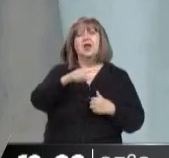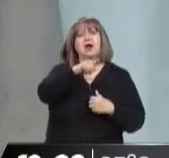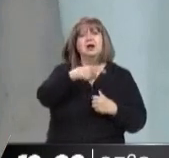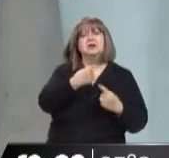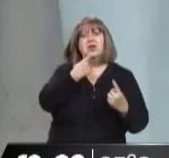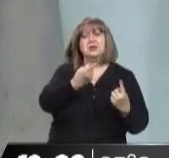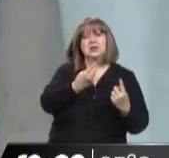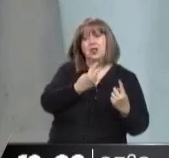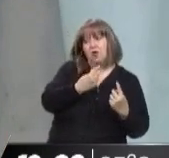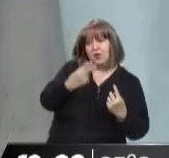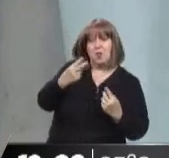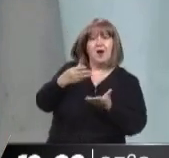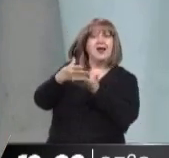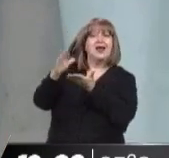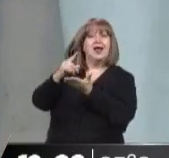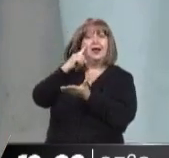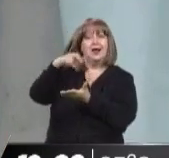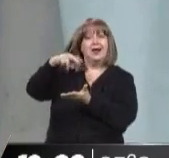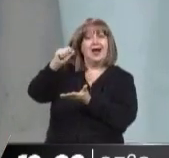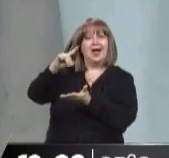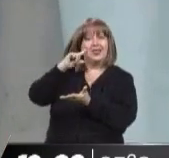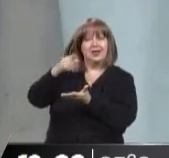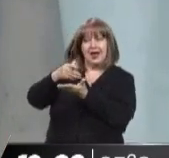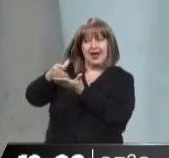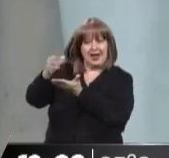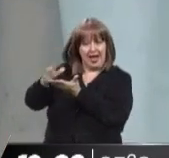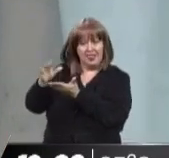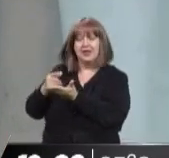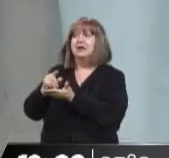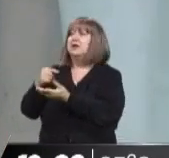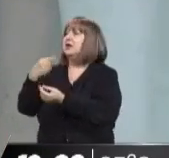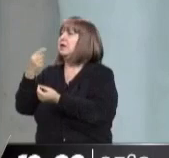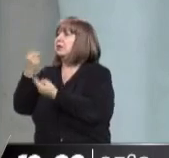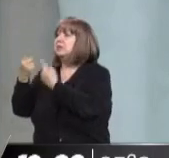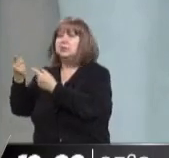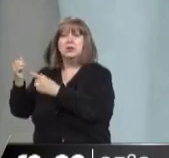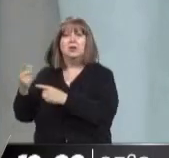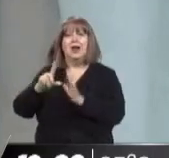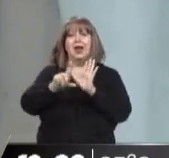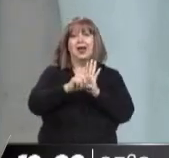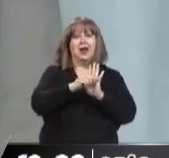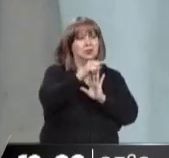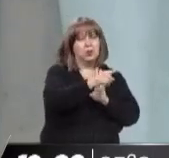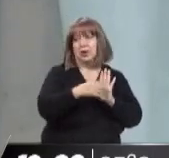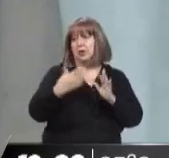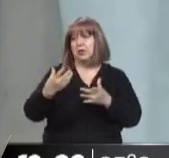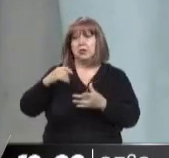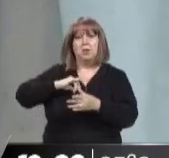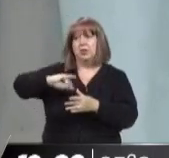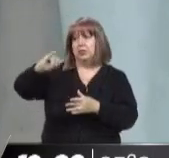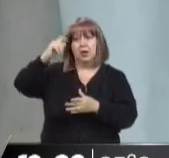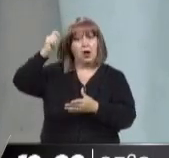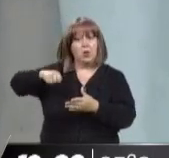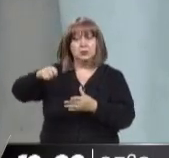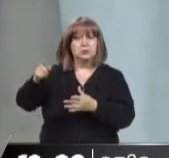denuncias en la inadi en la legislatura y presentamos una demanda en la justicia civil de la cual